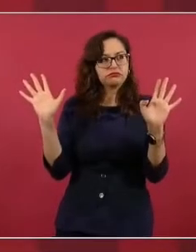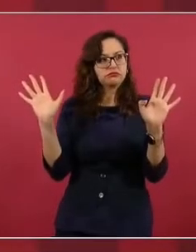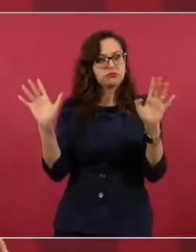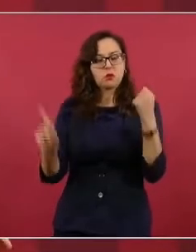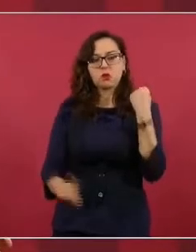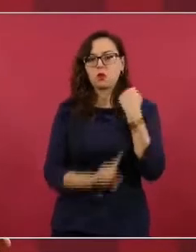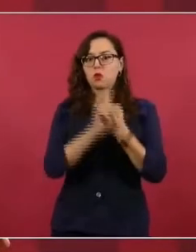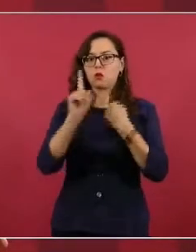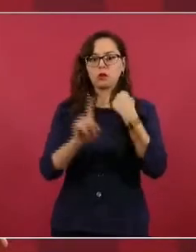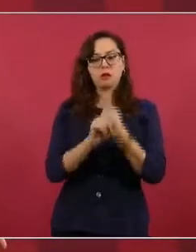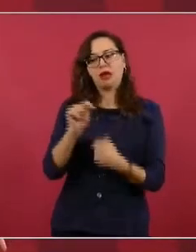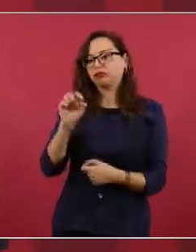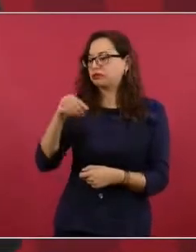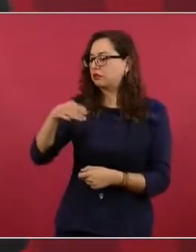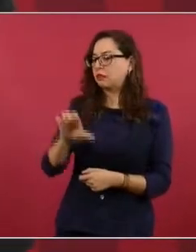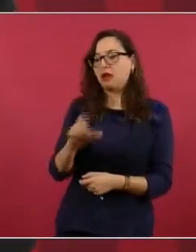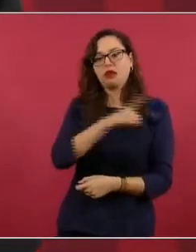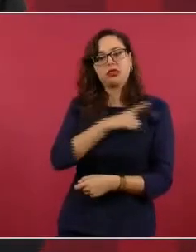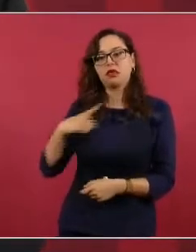y me entero